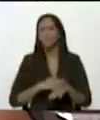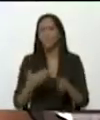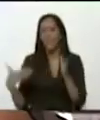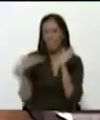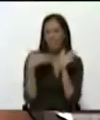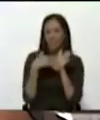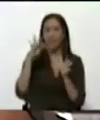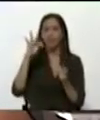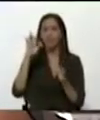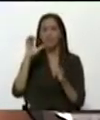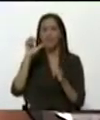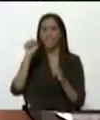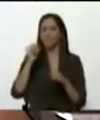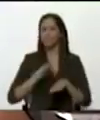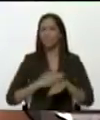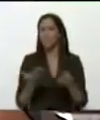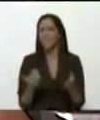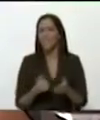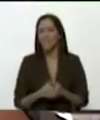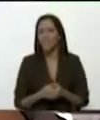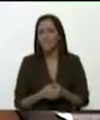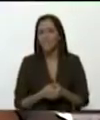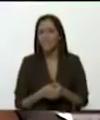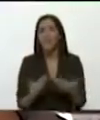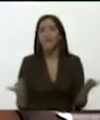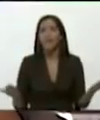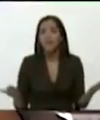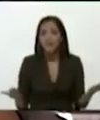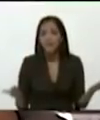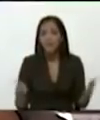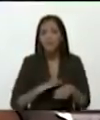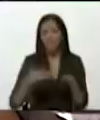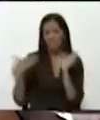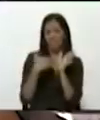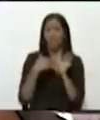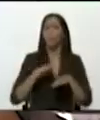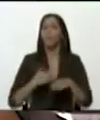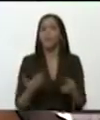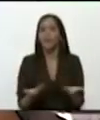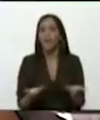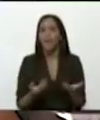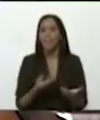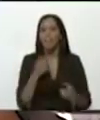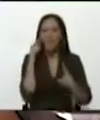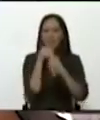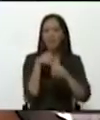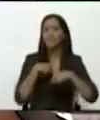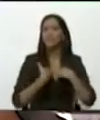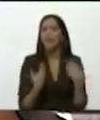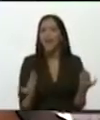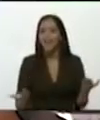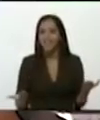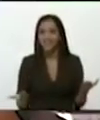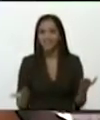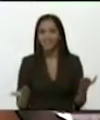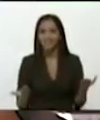tanto al FAES, compadre? ¿Ah? ¿Por qué lo atacan tanto? ¿A qué obedece? ¿Ah?